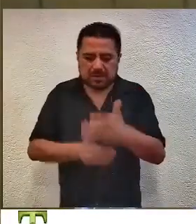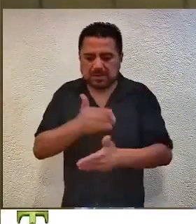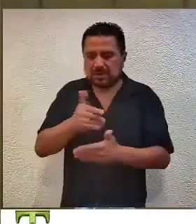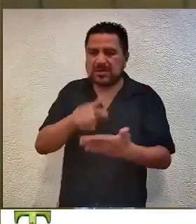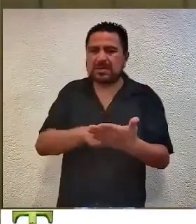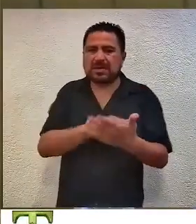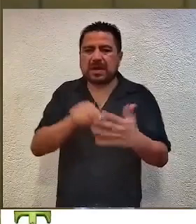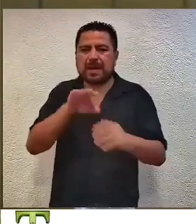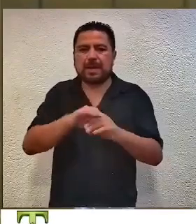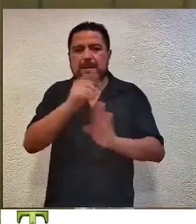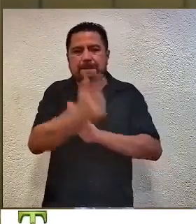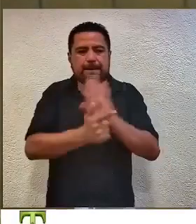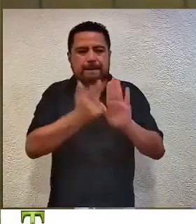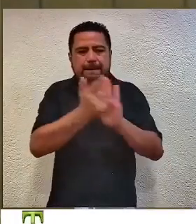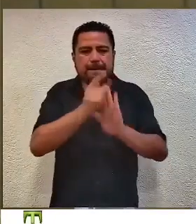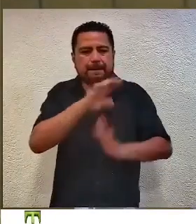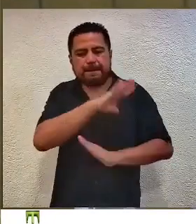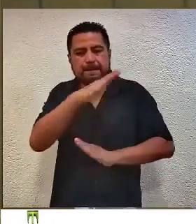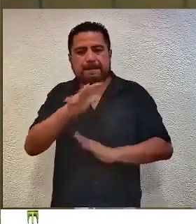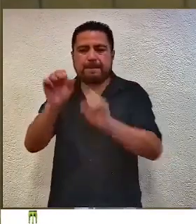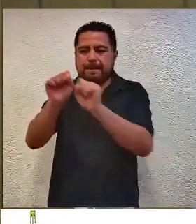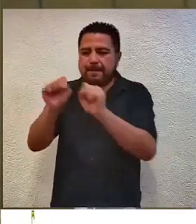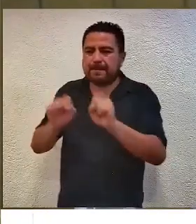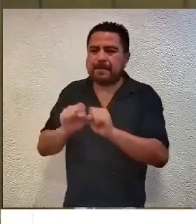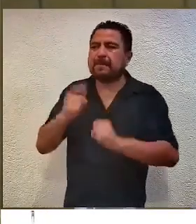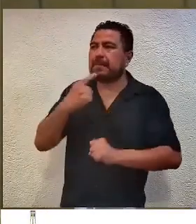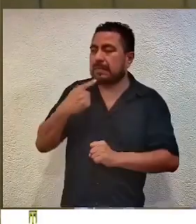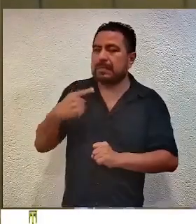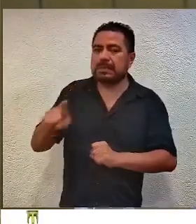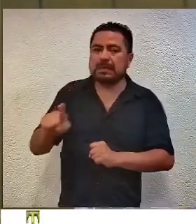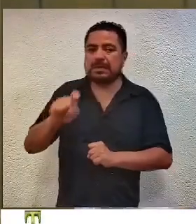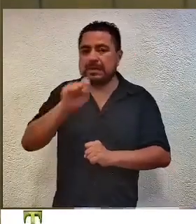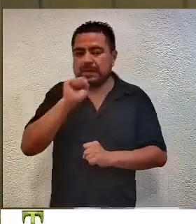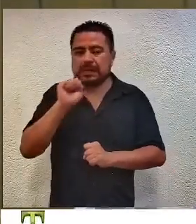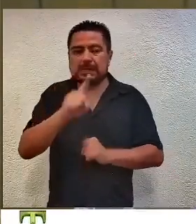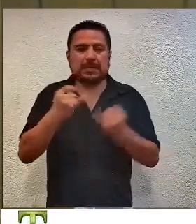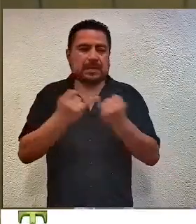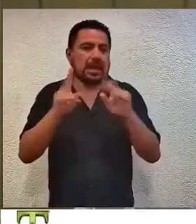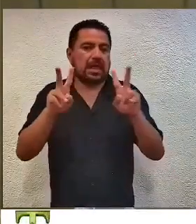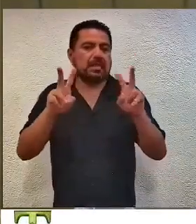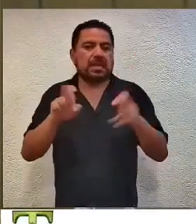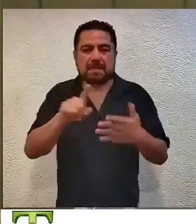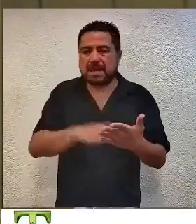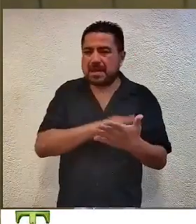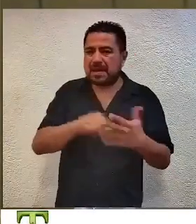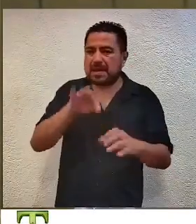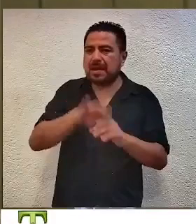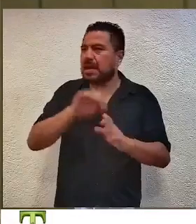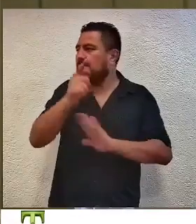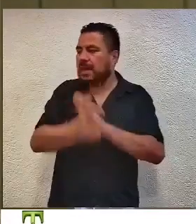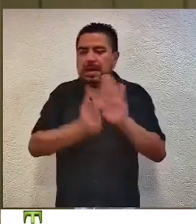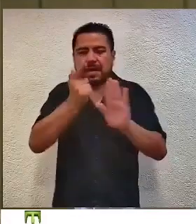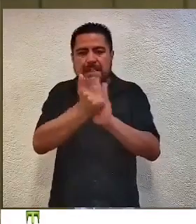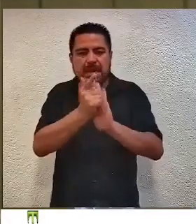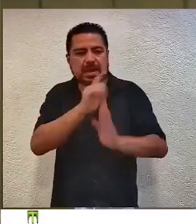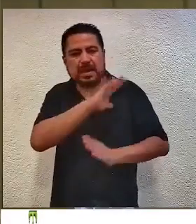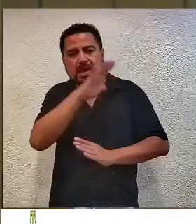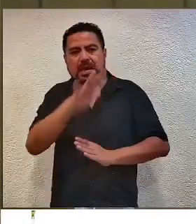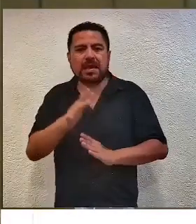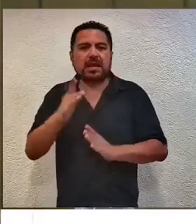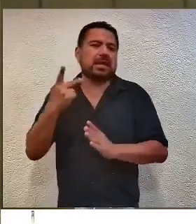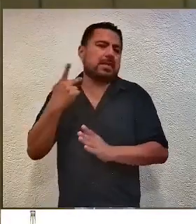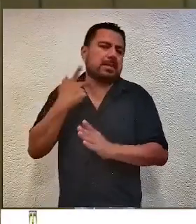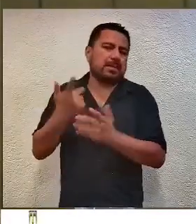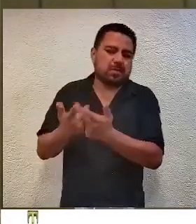Electorales, la Ley General del Sistema de Medios de Impugnación en materia electoral, la Ley General de Partidos